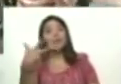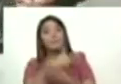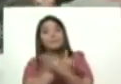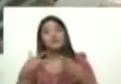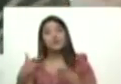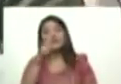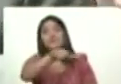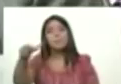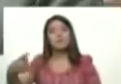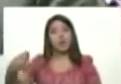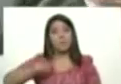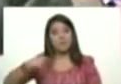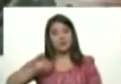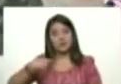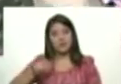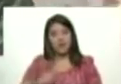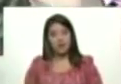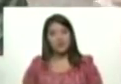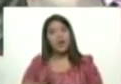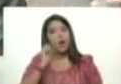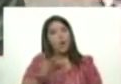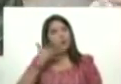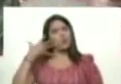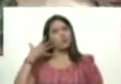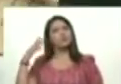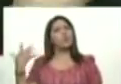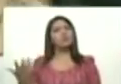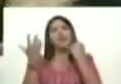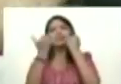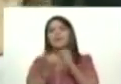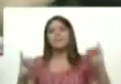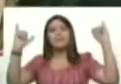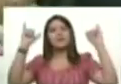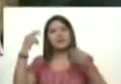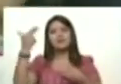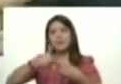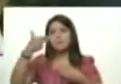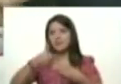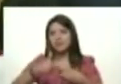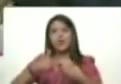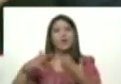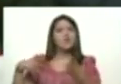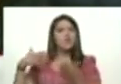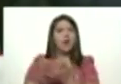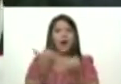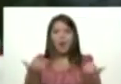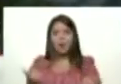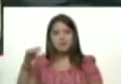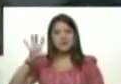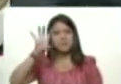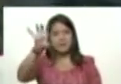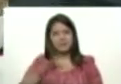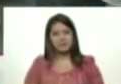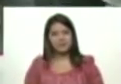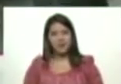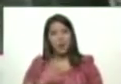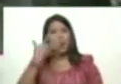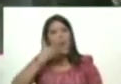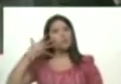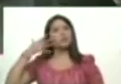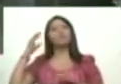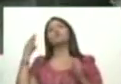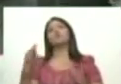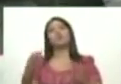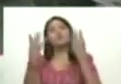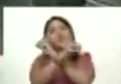de pensionados. Nos sentimos orgullosos de la independencia petrolera que hemos logrado en la patria. Nos sentimos orgullosos